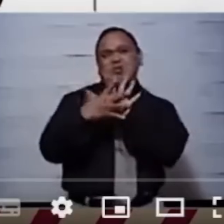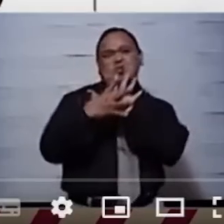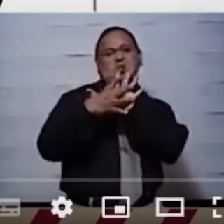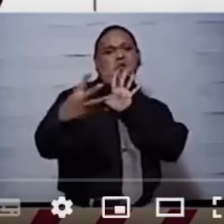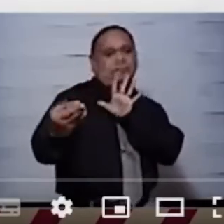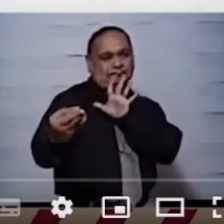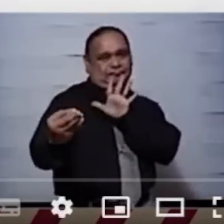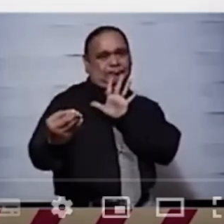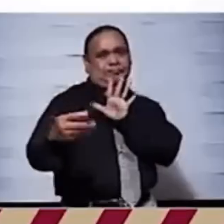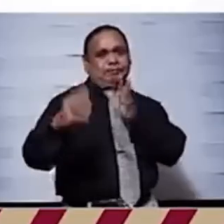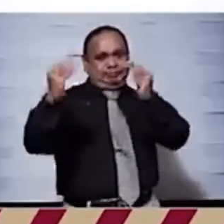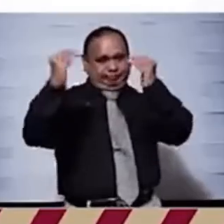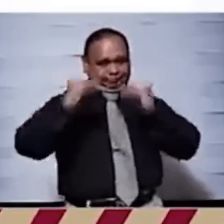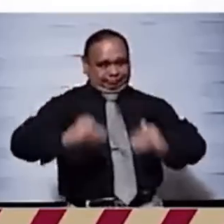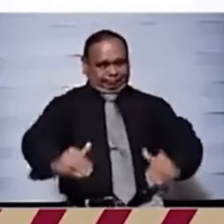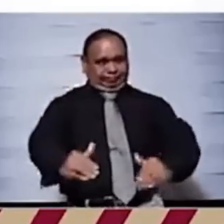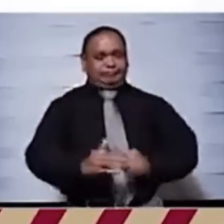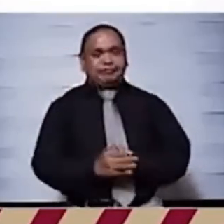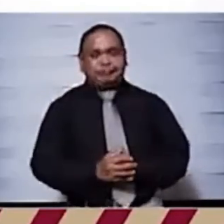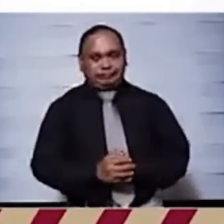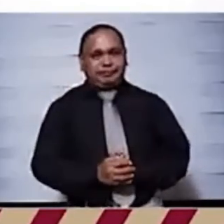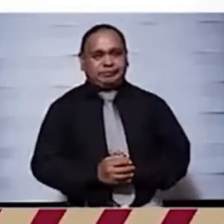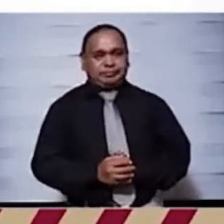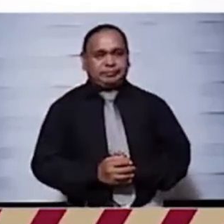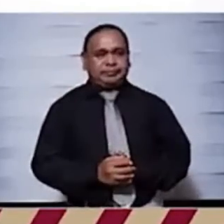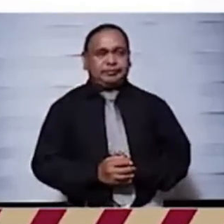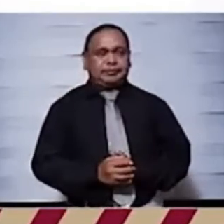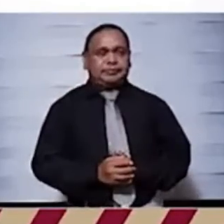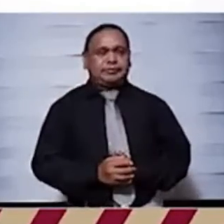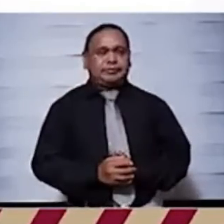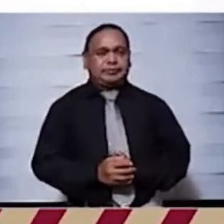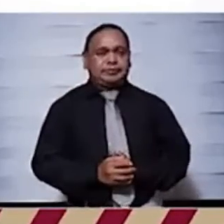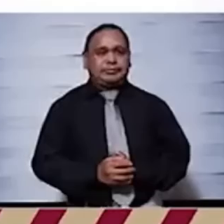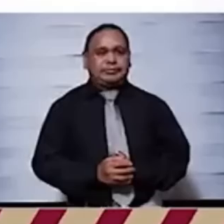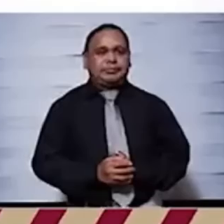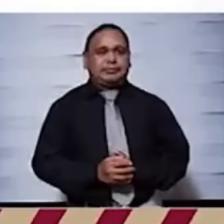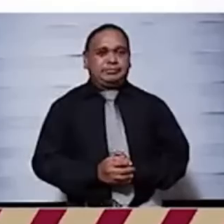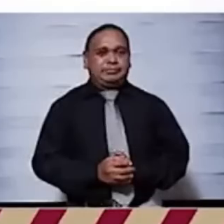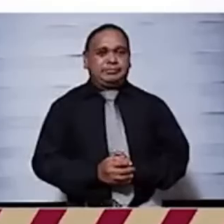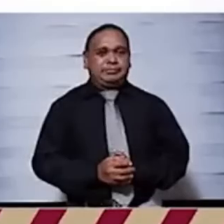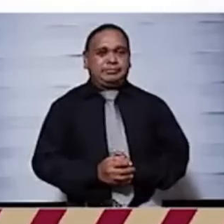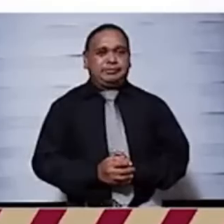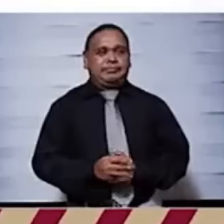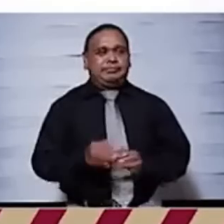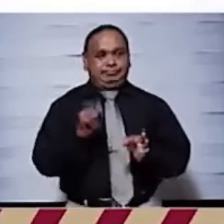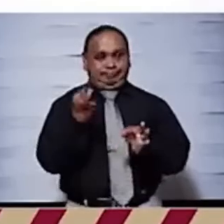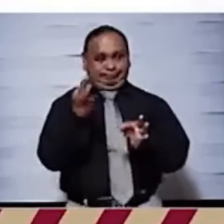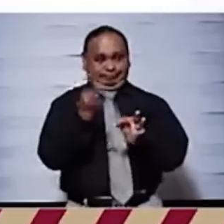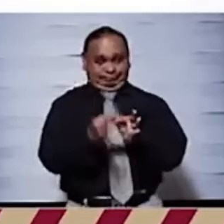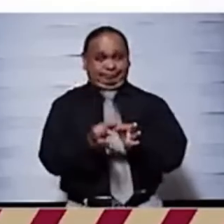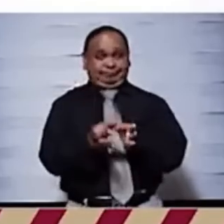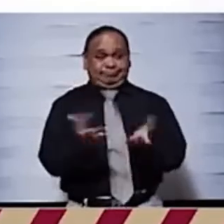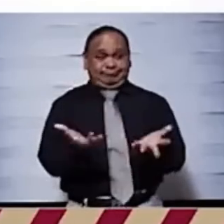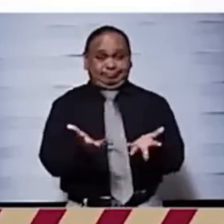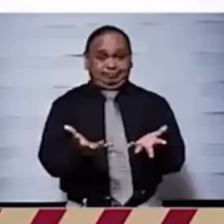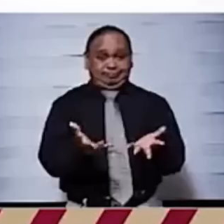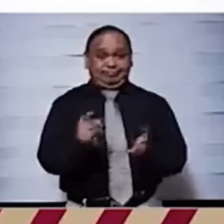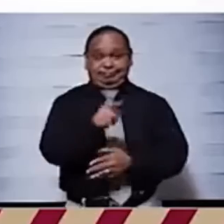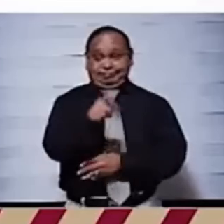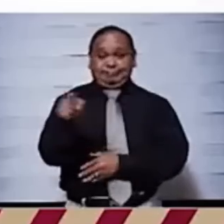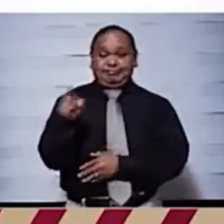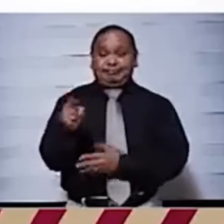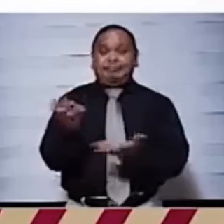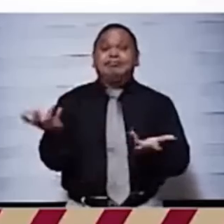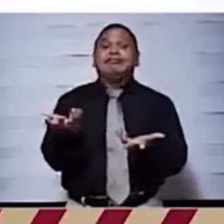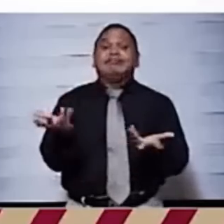más. Pasamos a las... Ahora sí, permítame comentarle que esta situación, me preguntan por qué no lo